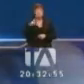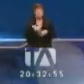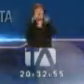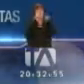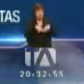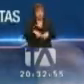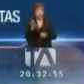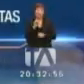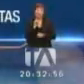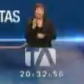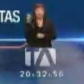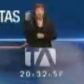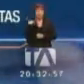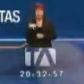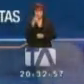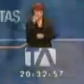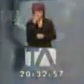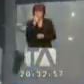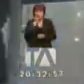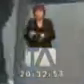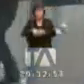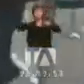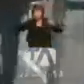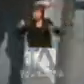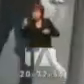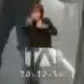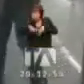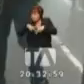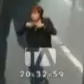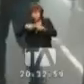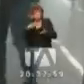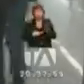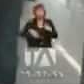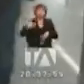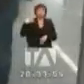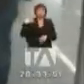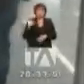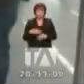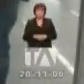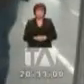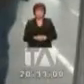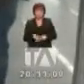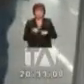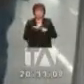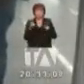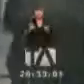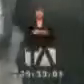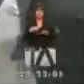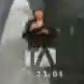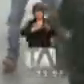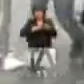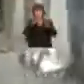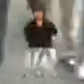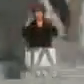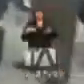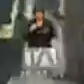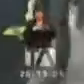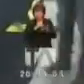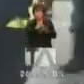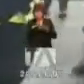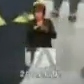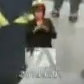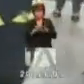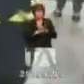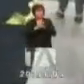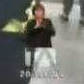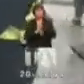ahí tienen que abrirle las maletas así salvo que traiga bienes tributables ya no tienen que llenar formular alguno se elimina el estrés de la